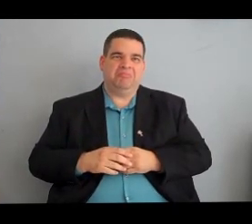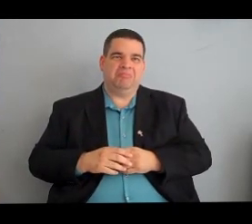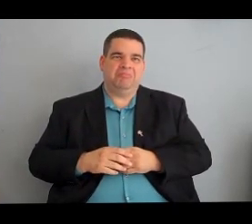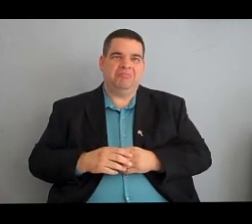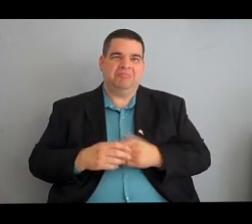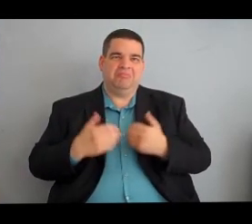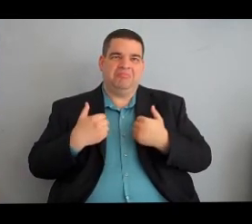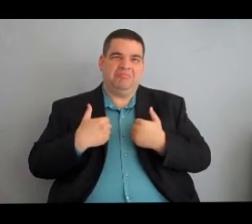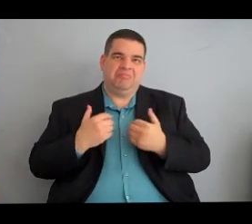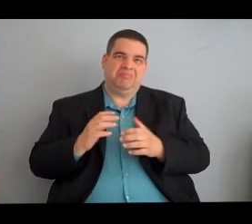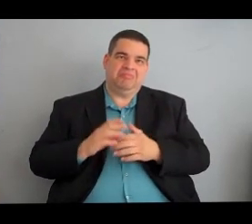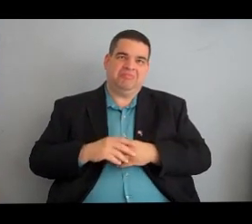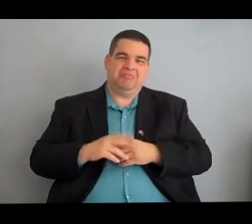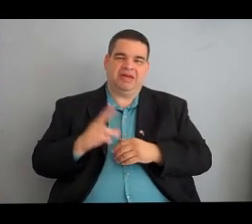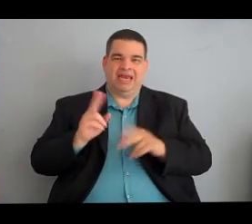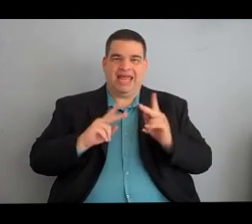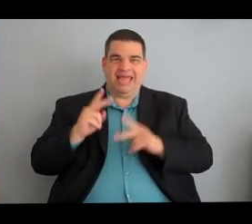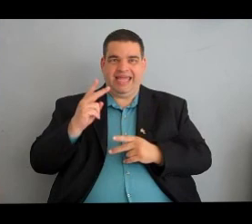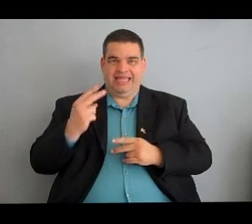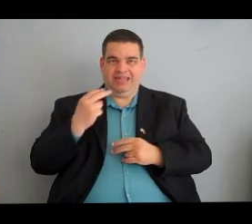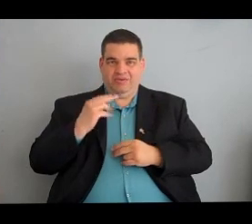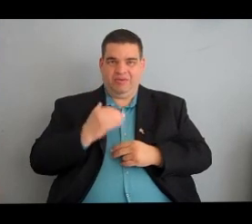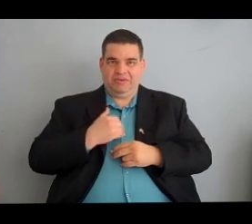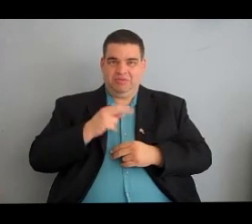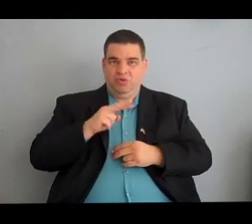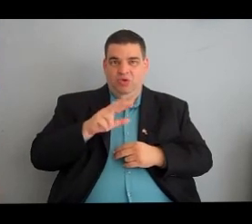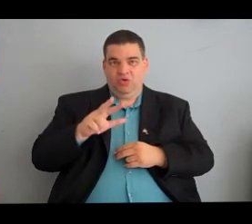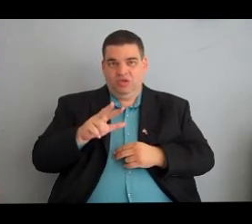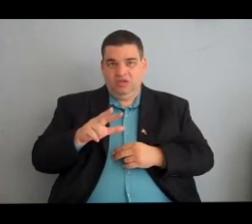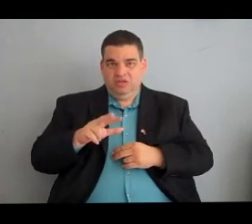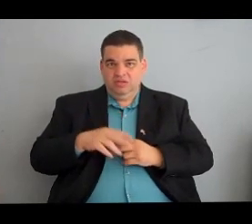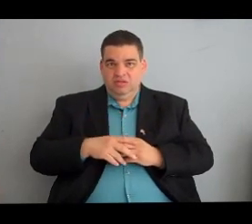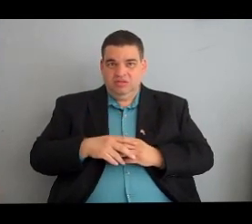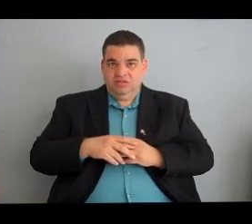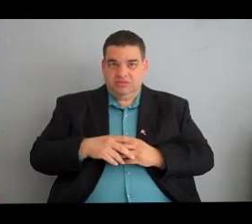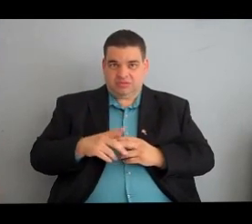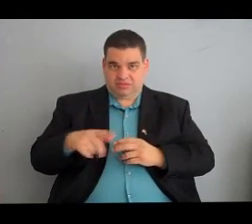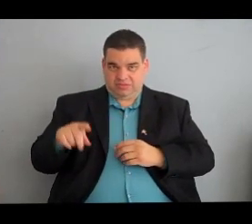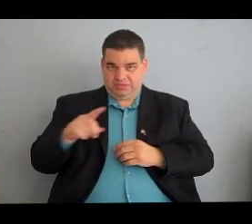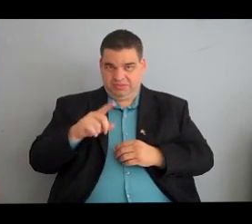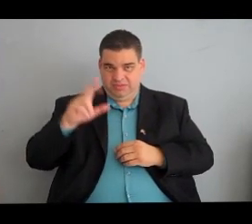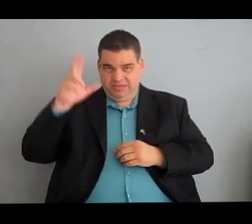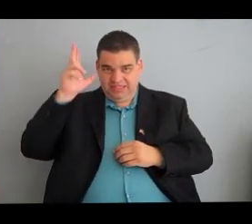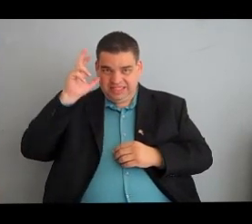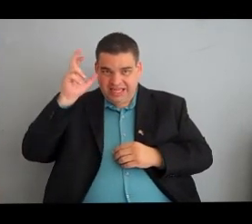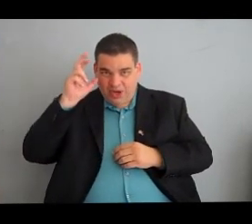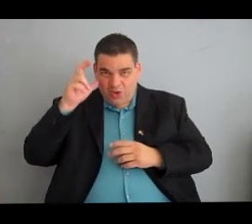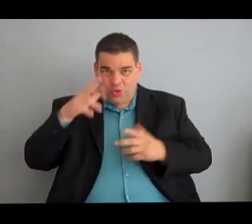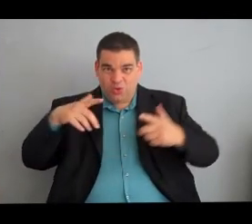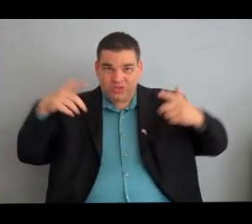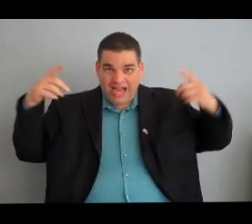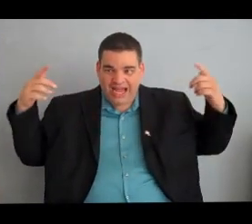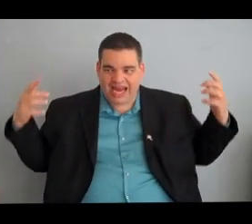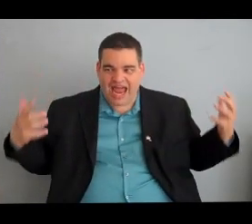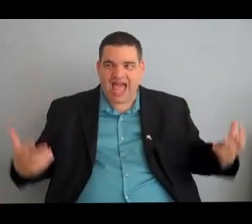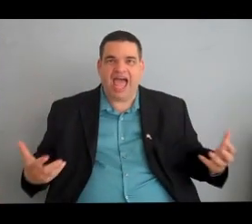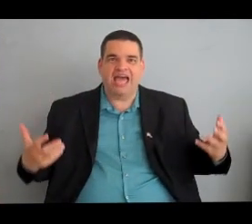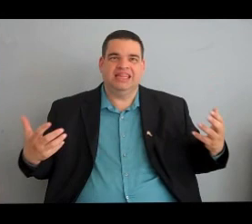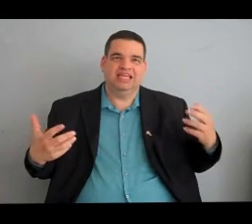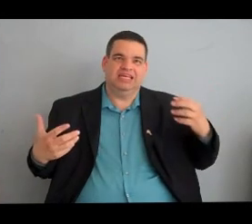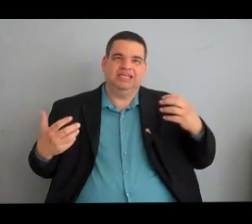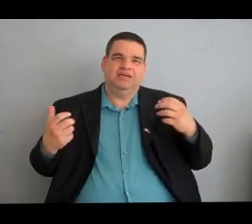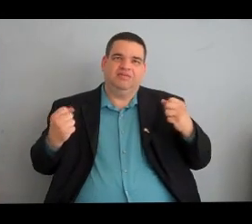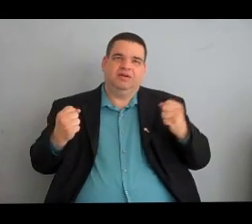veces somos dos o tres, la gente dice, pero ustedes se escuchan grandes, se escuchan brutal, de verdad. Y usualmente son